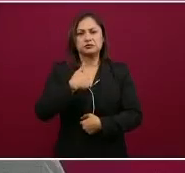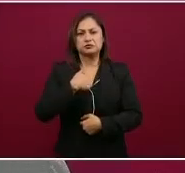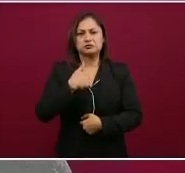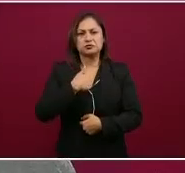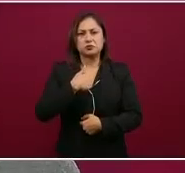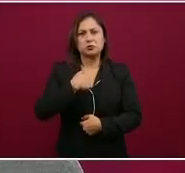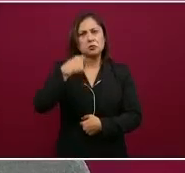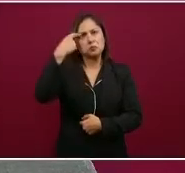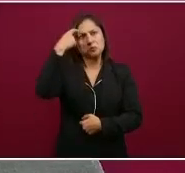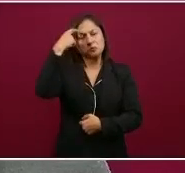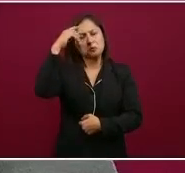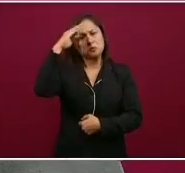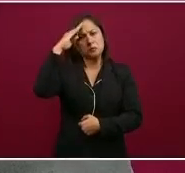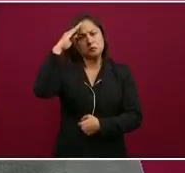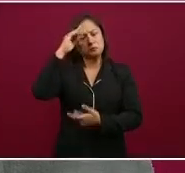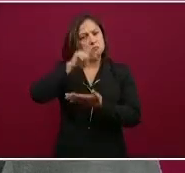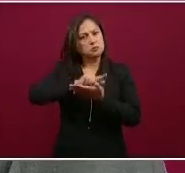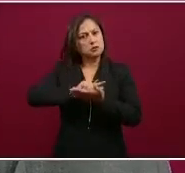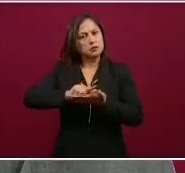conciencia.